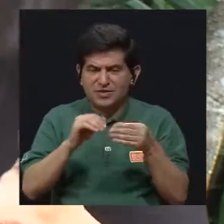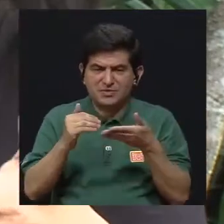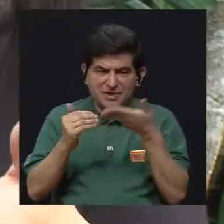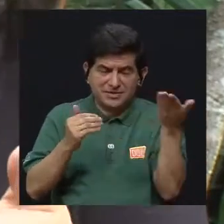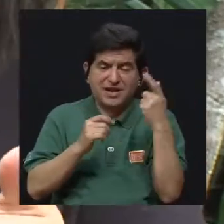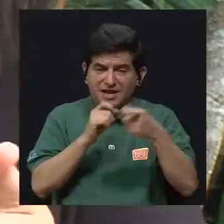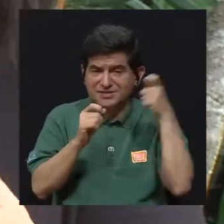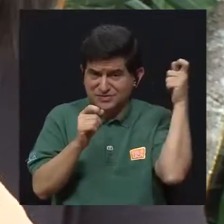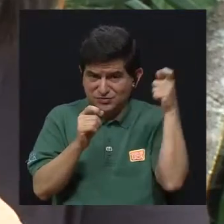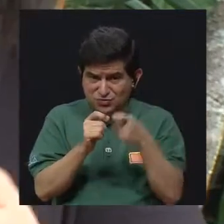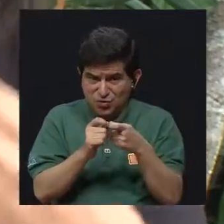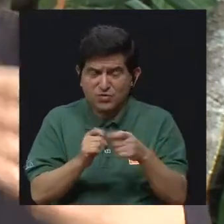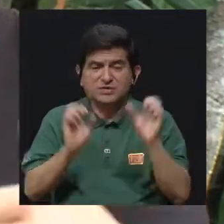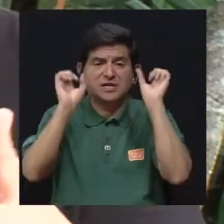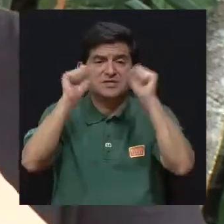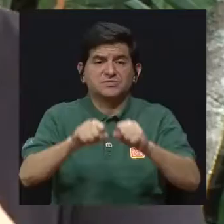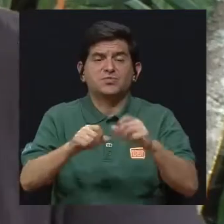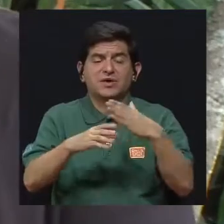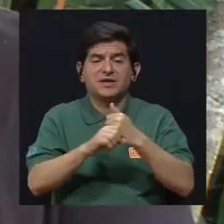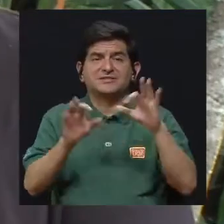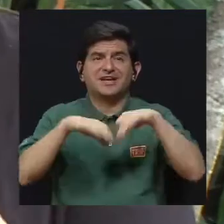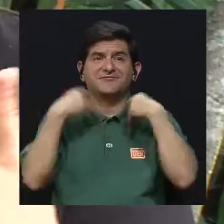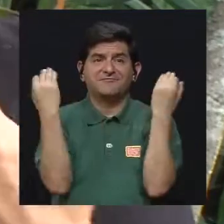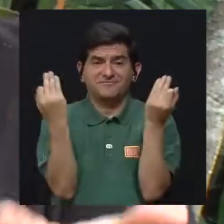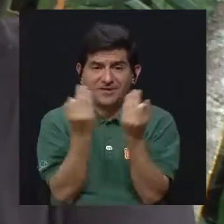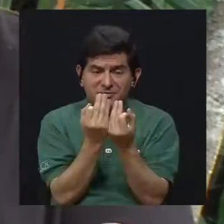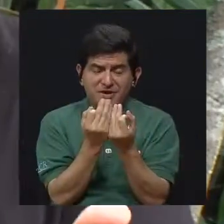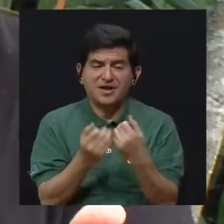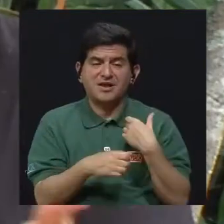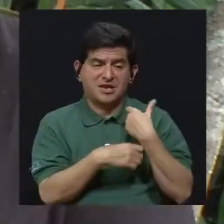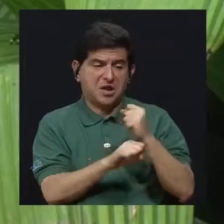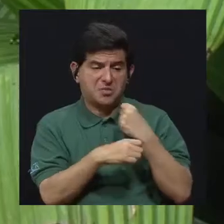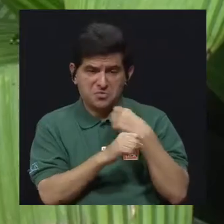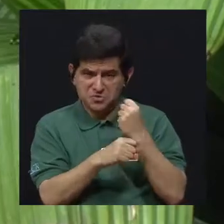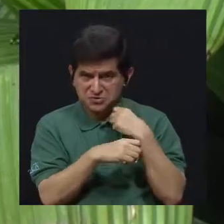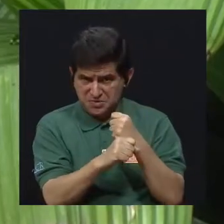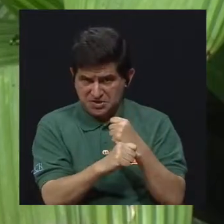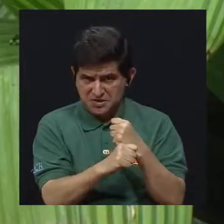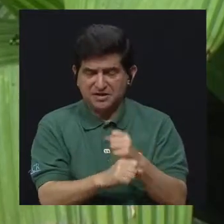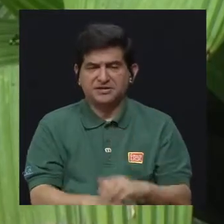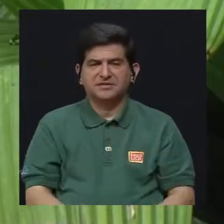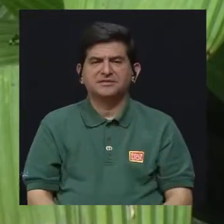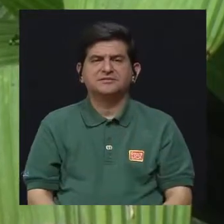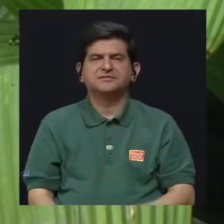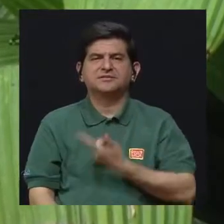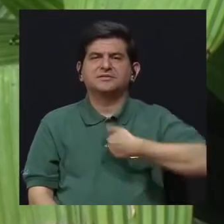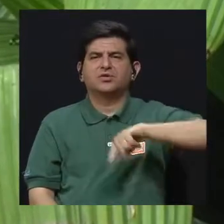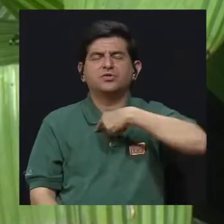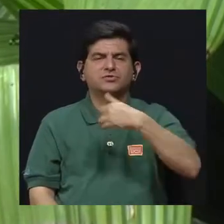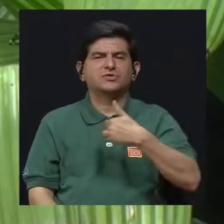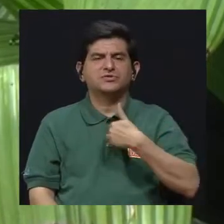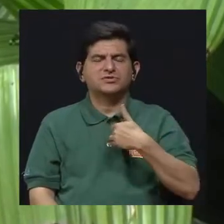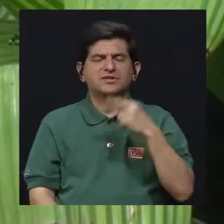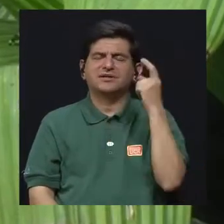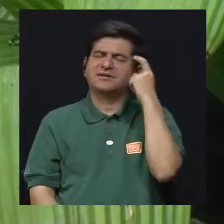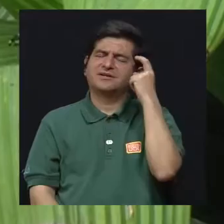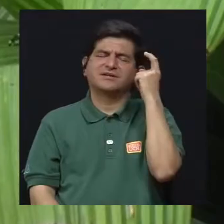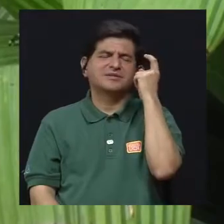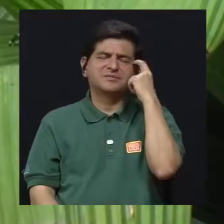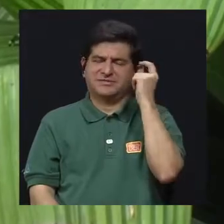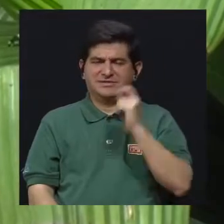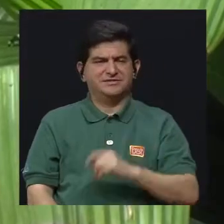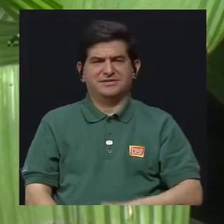esas cosas concretas que puede hacer una familia, que puede hacer una municipalidad, tenemos también que ponernos a